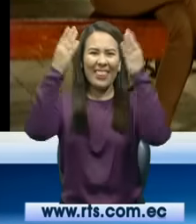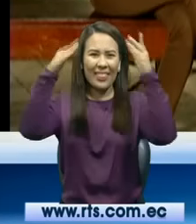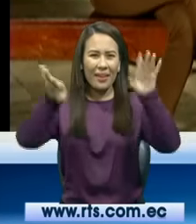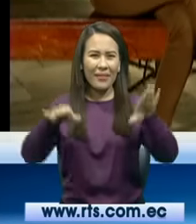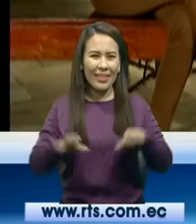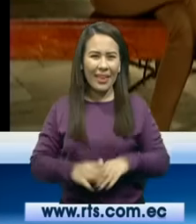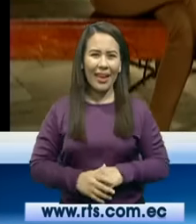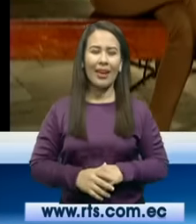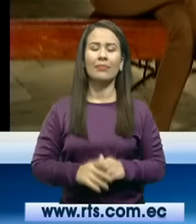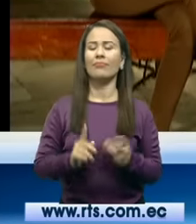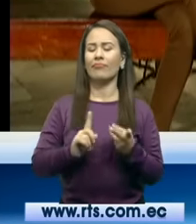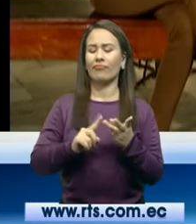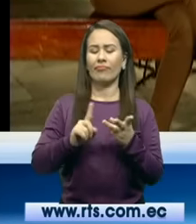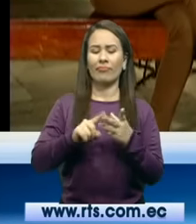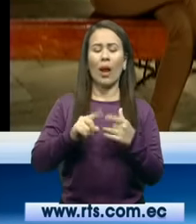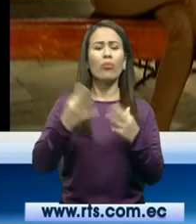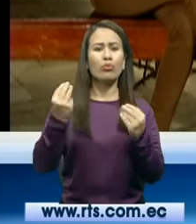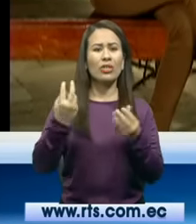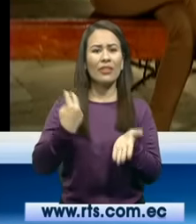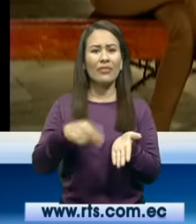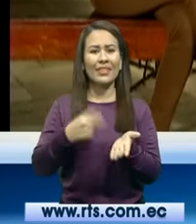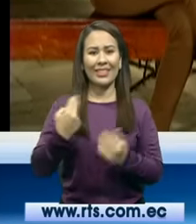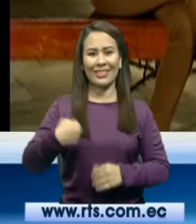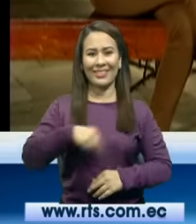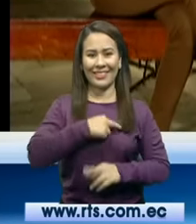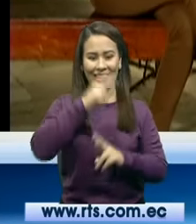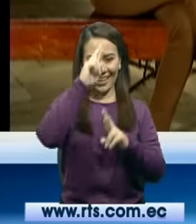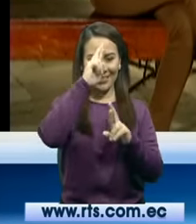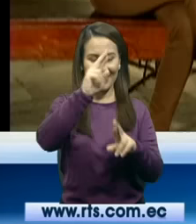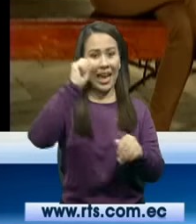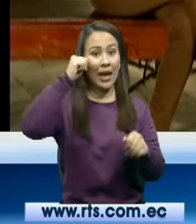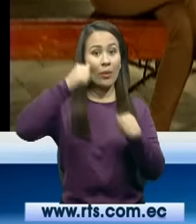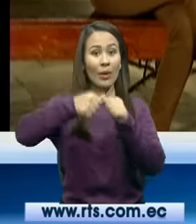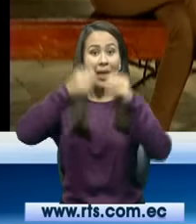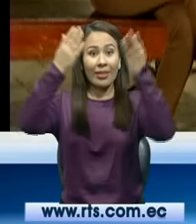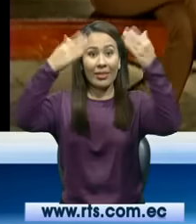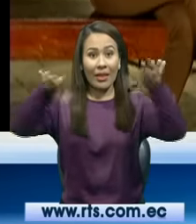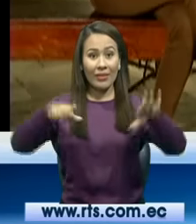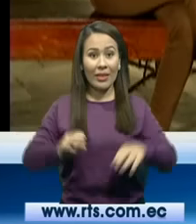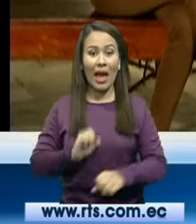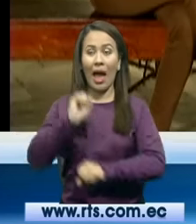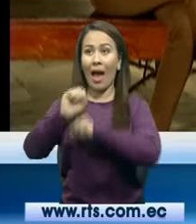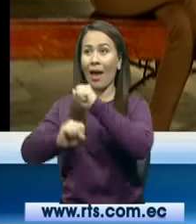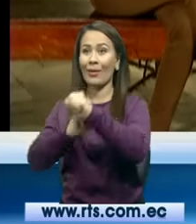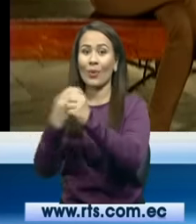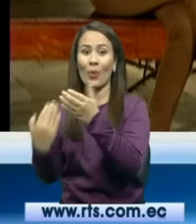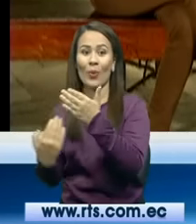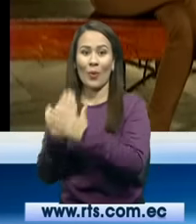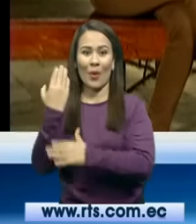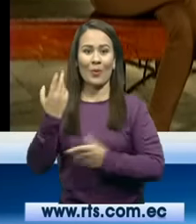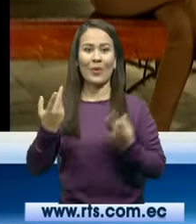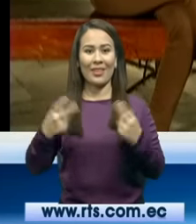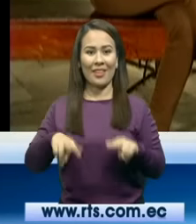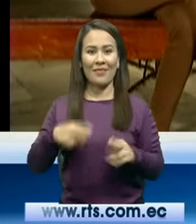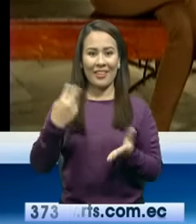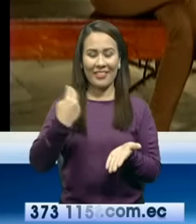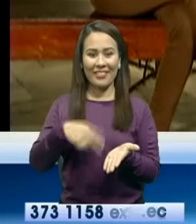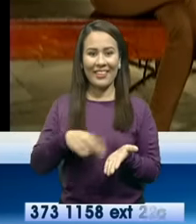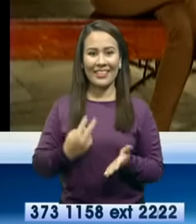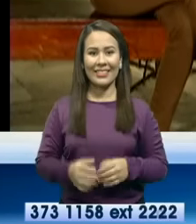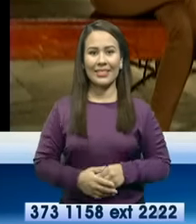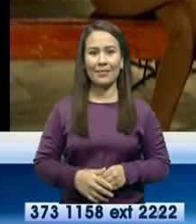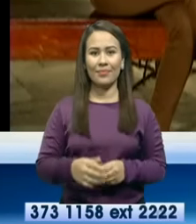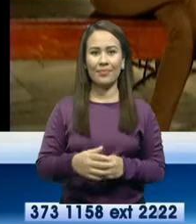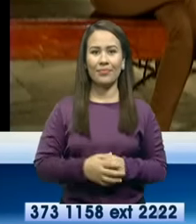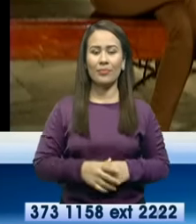esto es, esta fiesta de Año Nuevo, Navidad, todo eso. Y luego la fiesta de